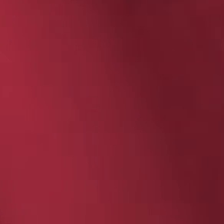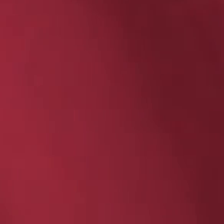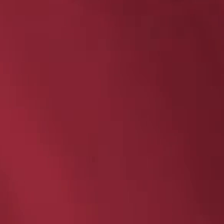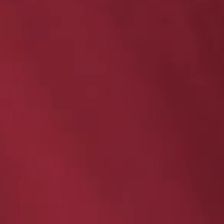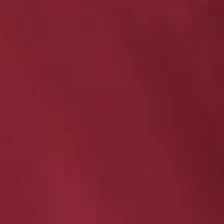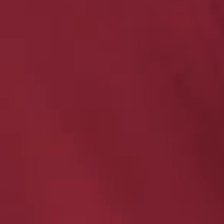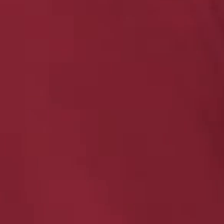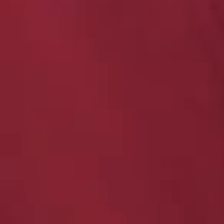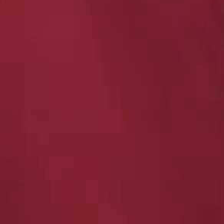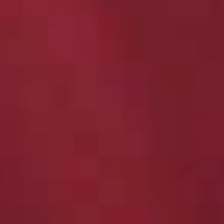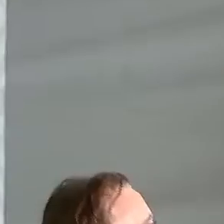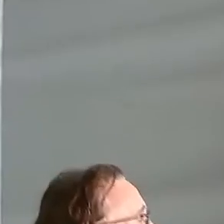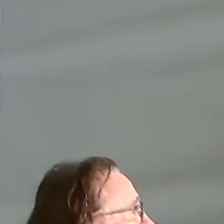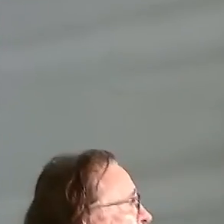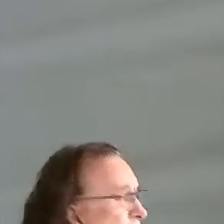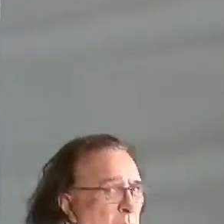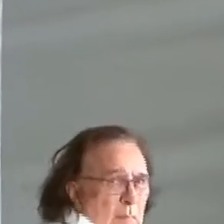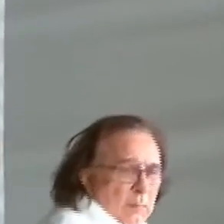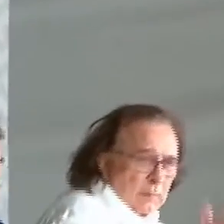Gobierno de México.